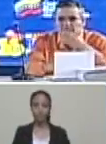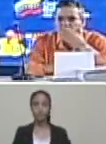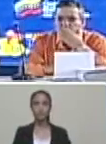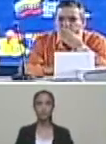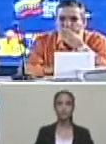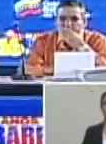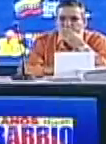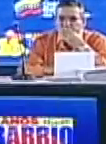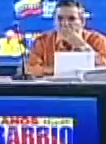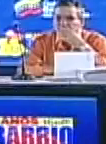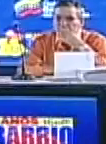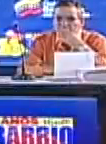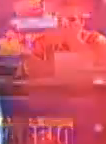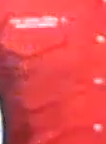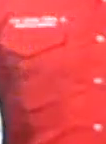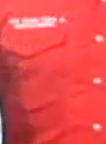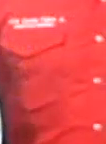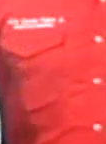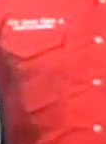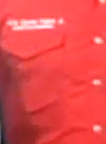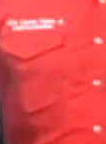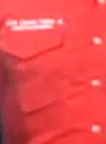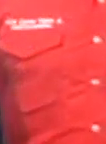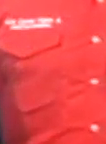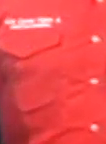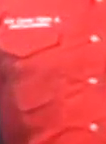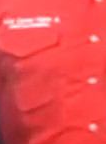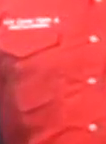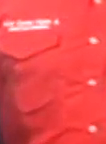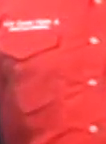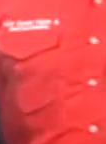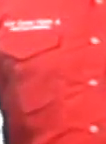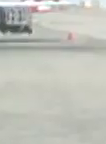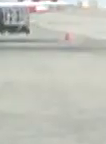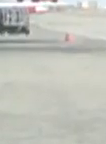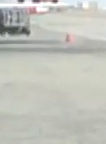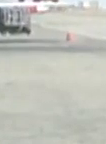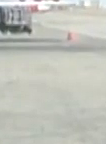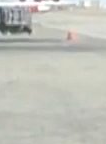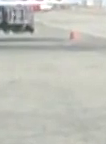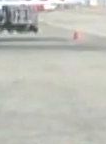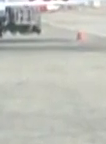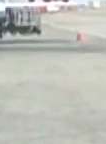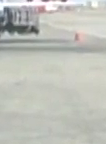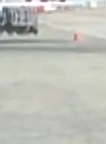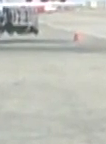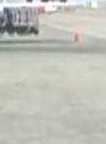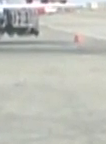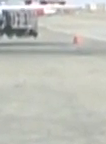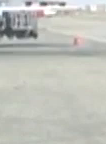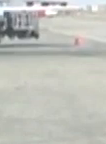Adelante. Bueno, estamos acá en el Aeropuerto Internacional Simón Bolívar de Maiquetía, recibiendo